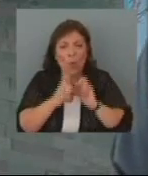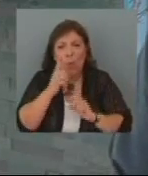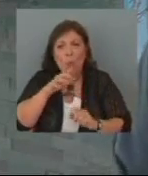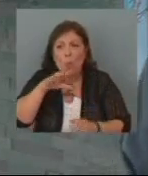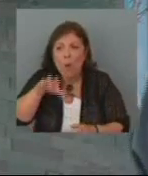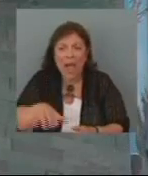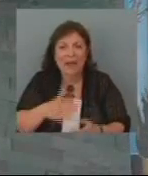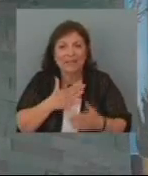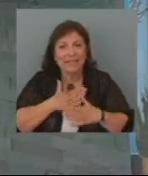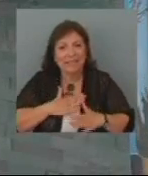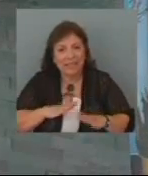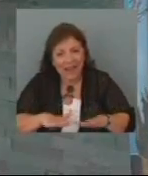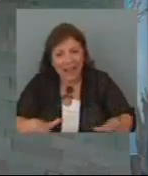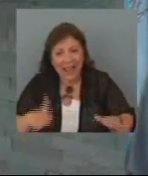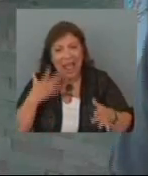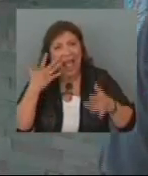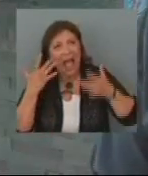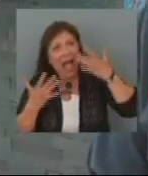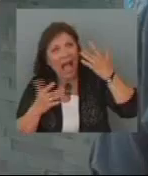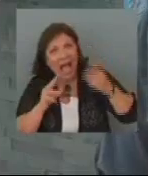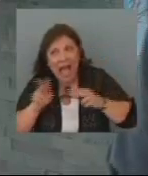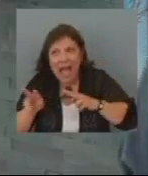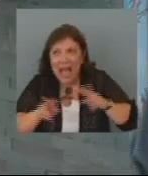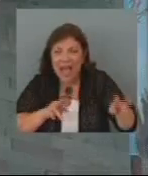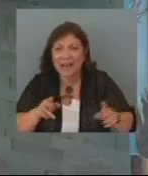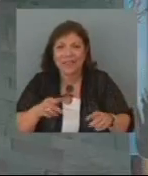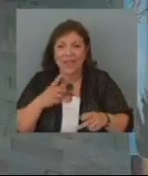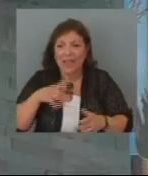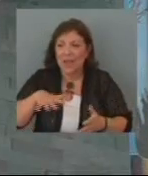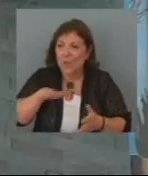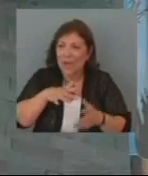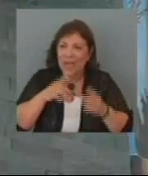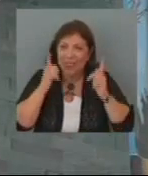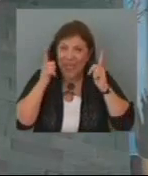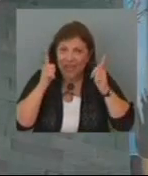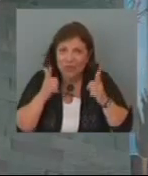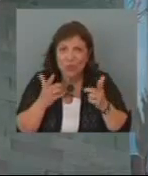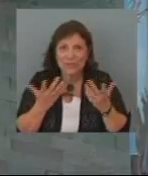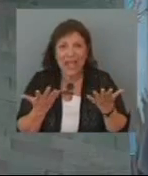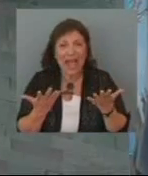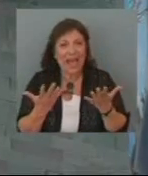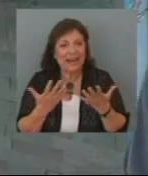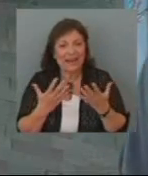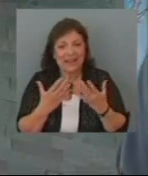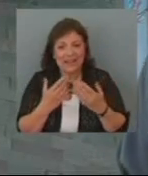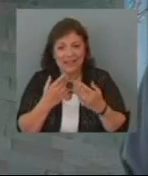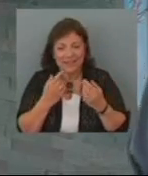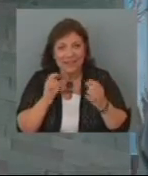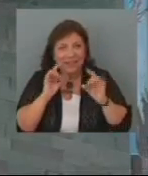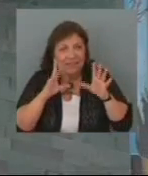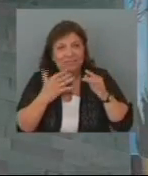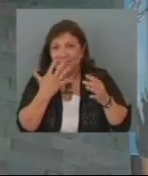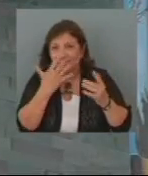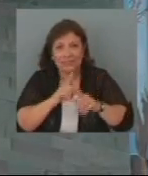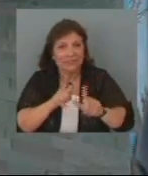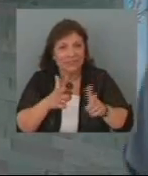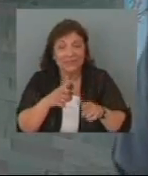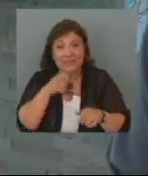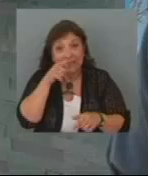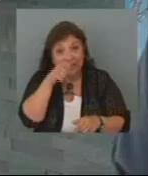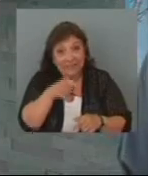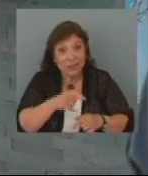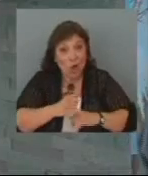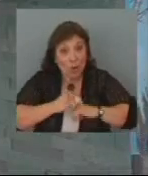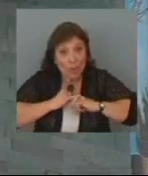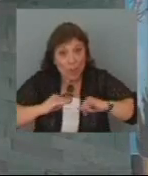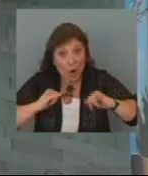un lugar donde pueda apreciar el arte, un lugar donde pueda disfrutar del medio ambiente. Y eso no nos, la promoción